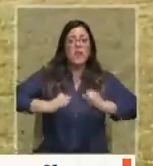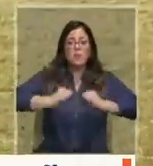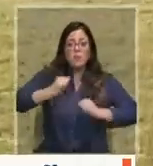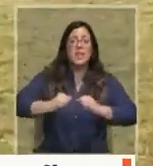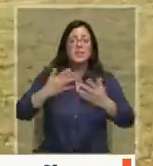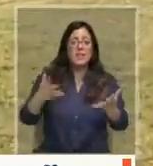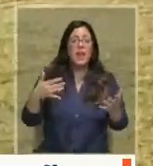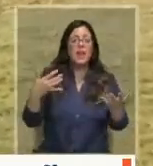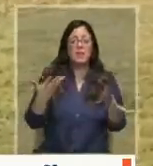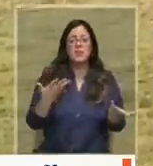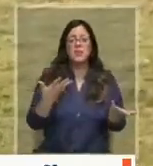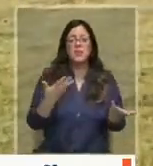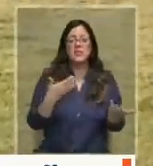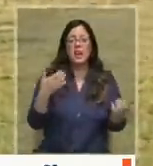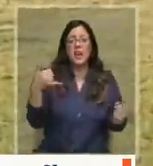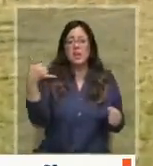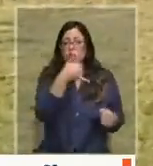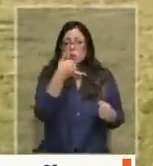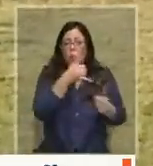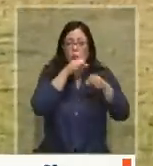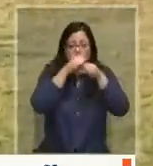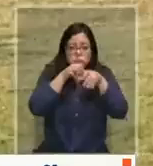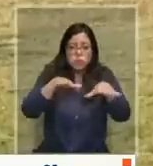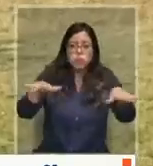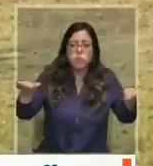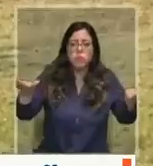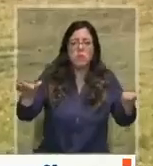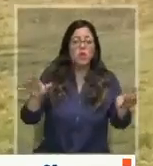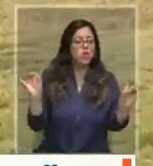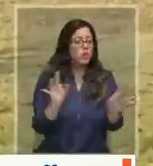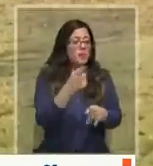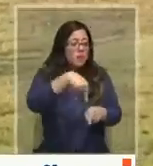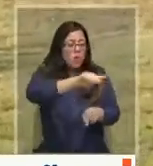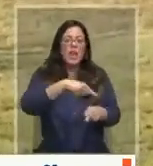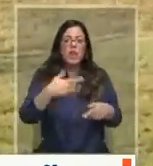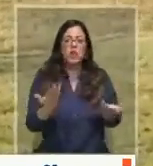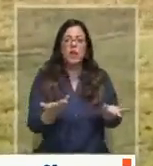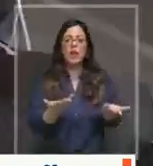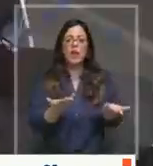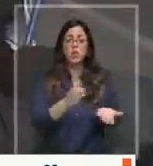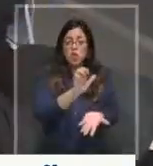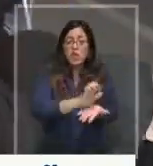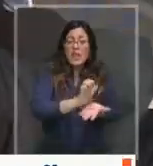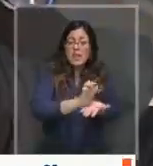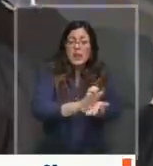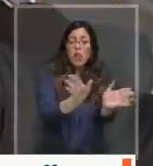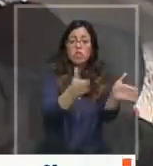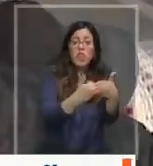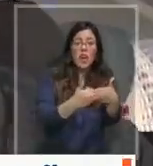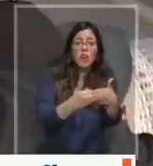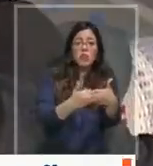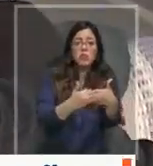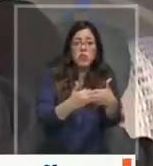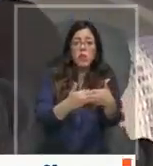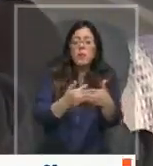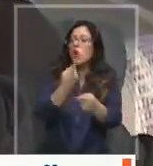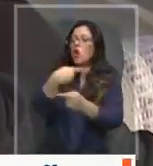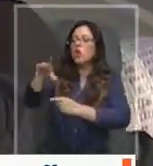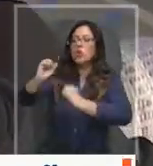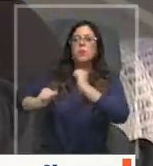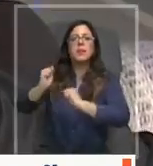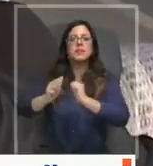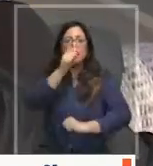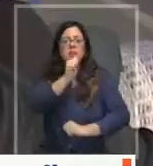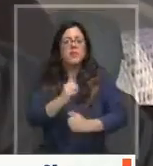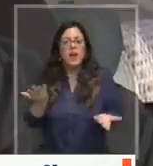y ellos, porque son estatal, cerraron, pero y las particulares, las privadas. Somos profesores y hemos tenido